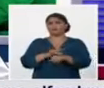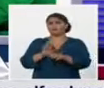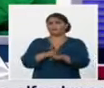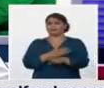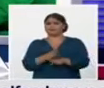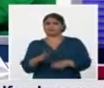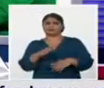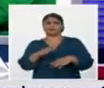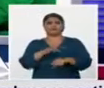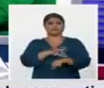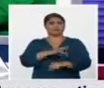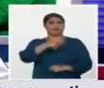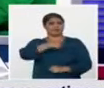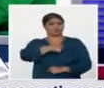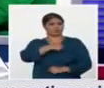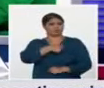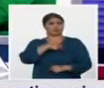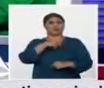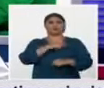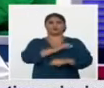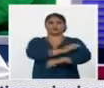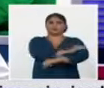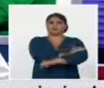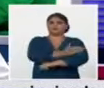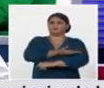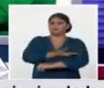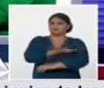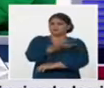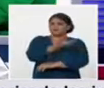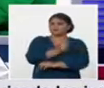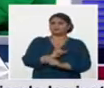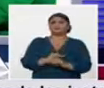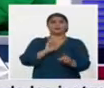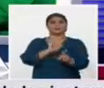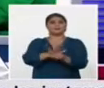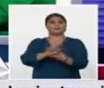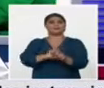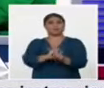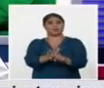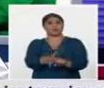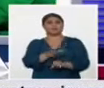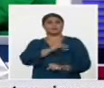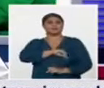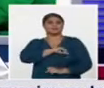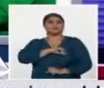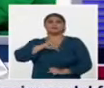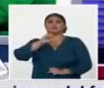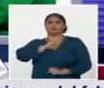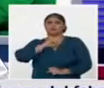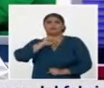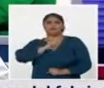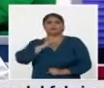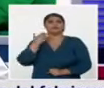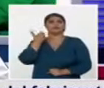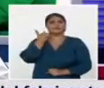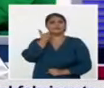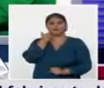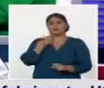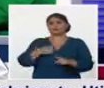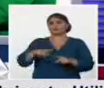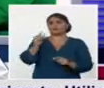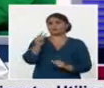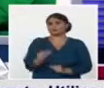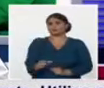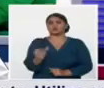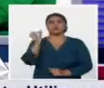cardiopatía isquémica, que inicialmente igual tuvo tos seca y fiebre. Fallece lamentablemente una